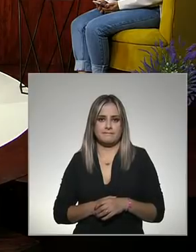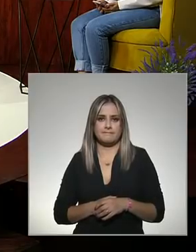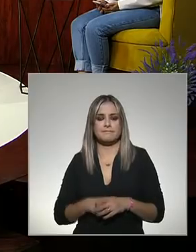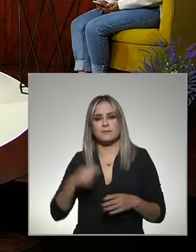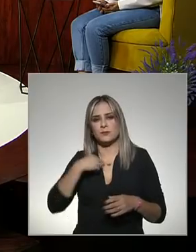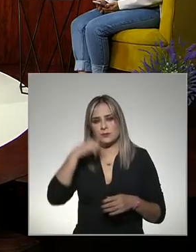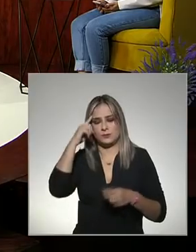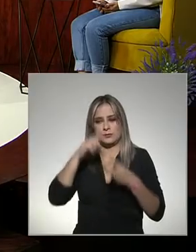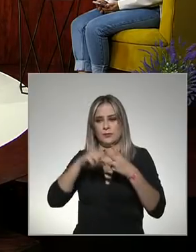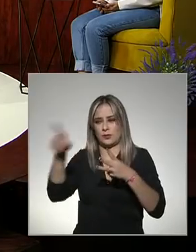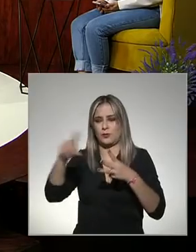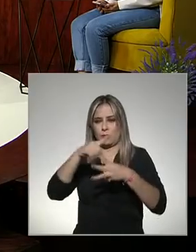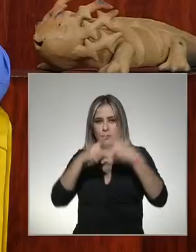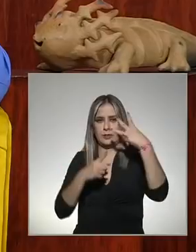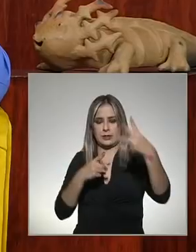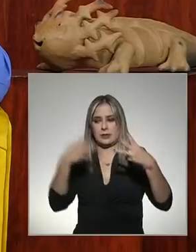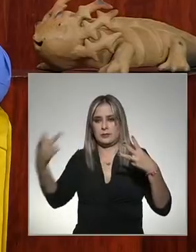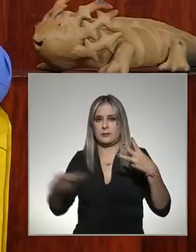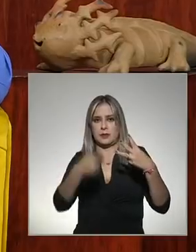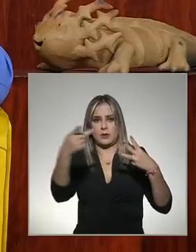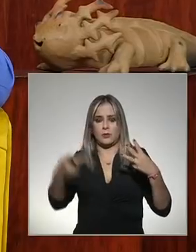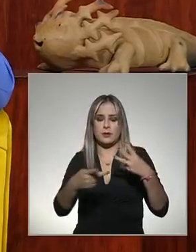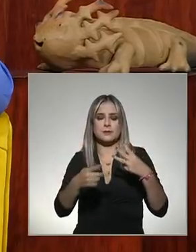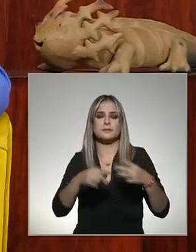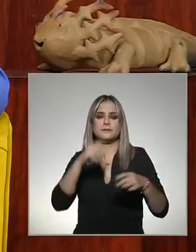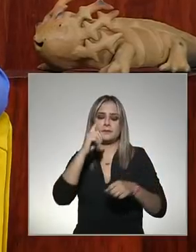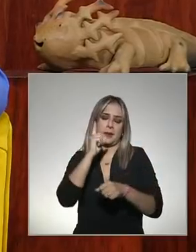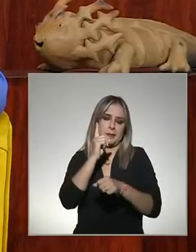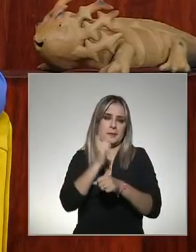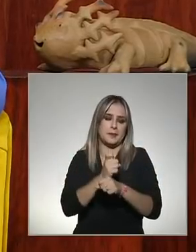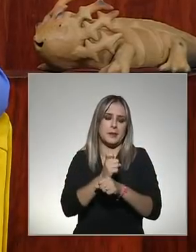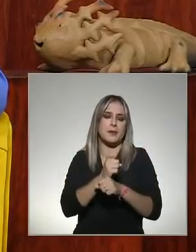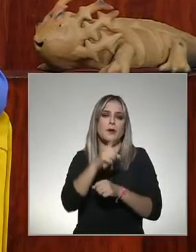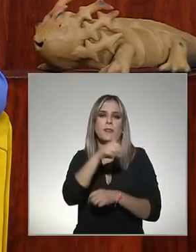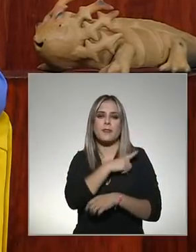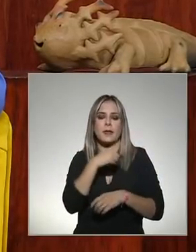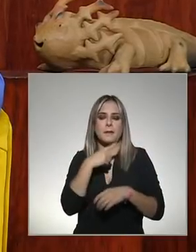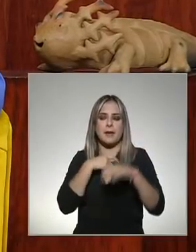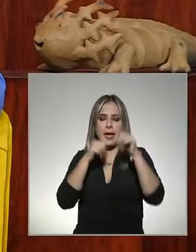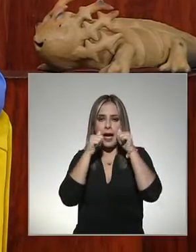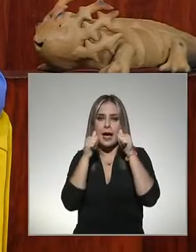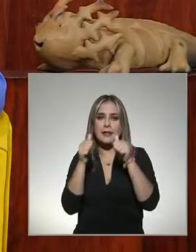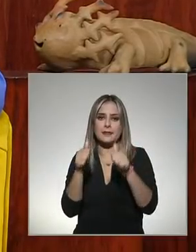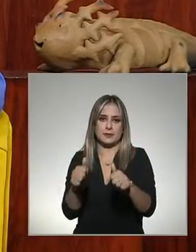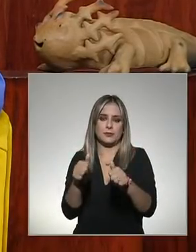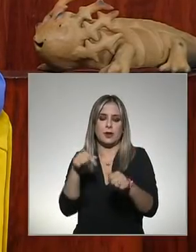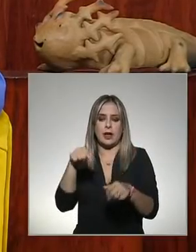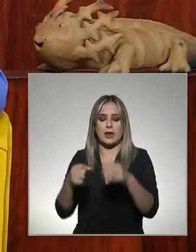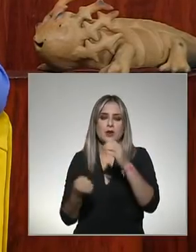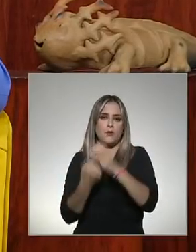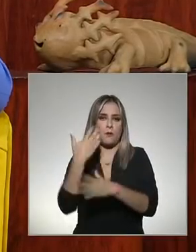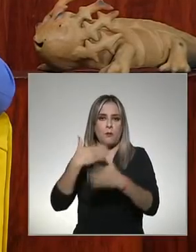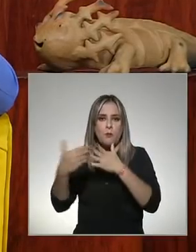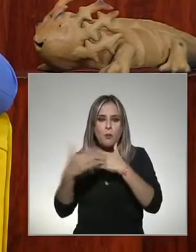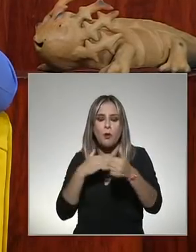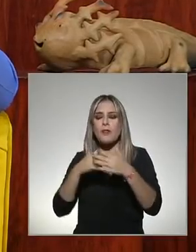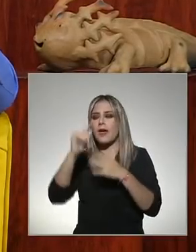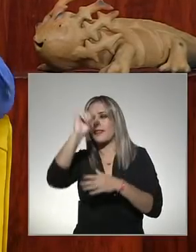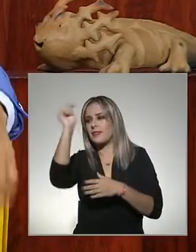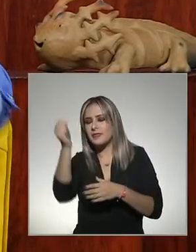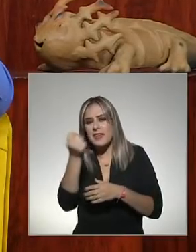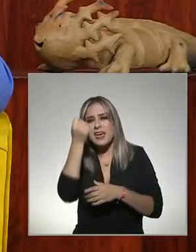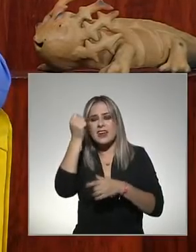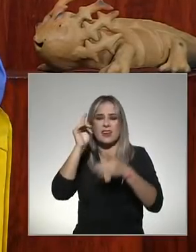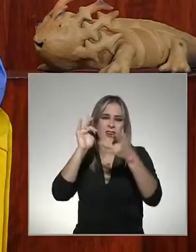tres, en primer lugar hay que poner atención porque las nuevas tecnologías o estos medios digitales o